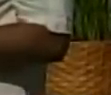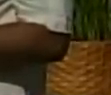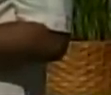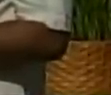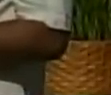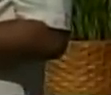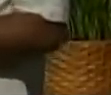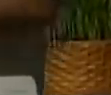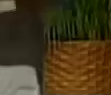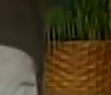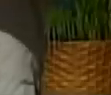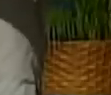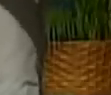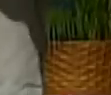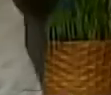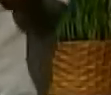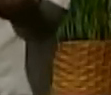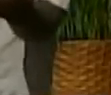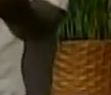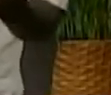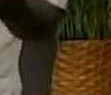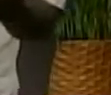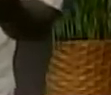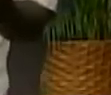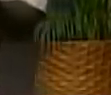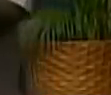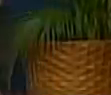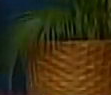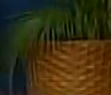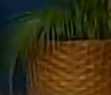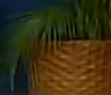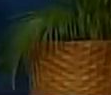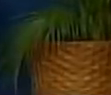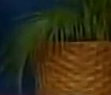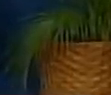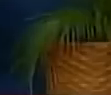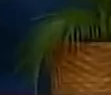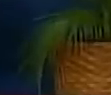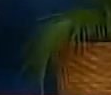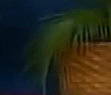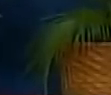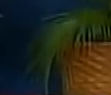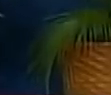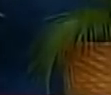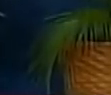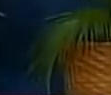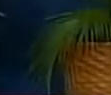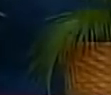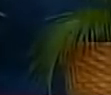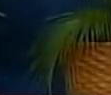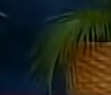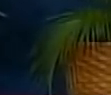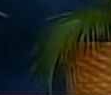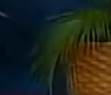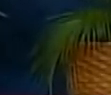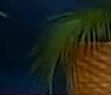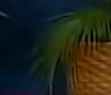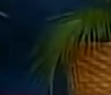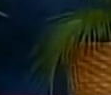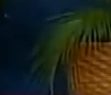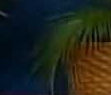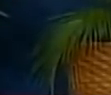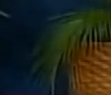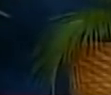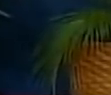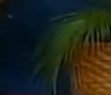pueblo. Y ante el derrumbe del modelo y la guerra económica con sus amenazas y sus ataques, nos toca